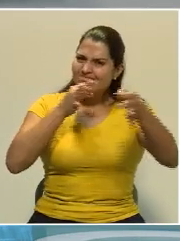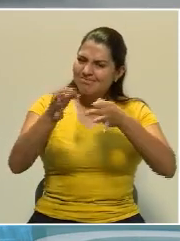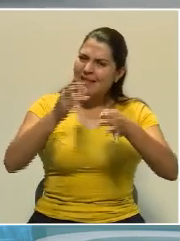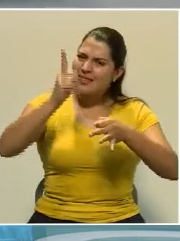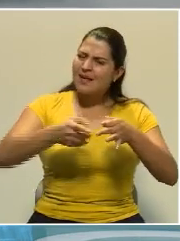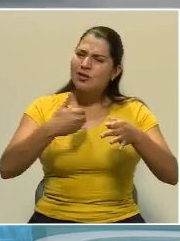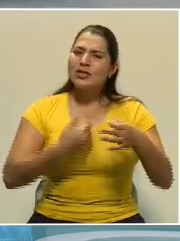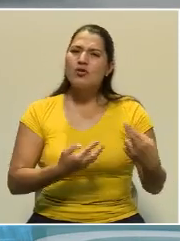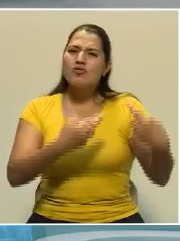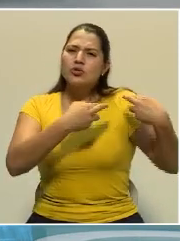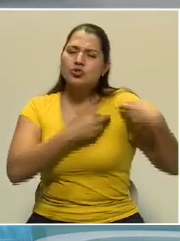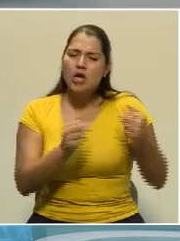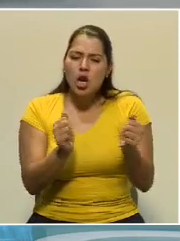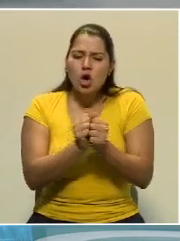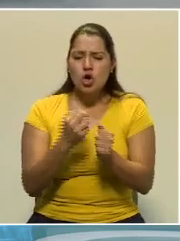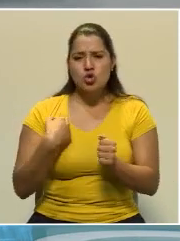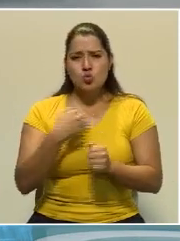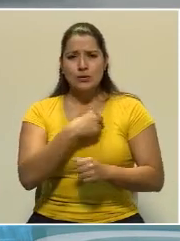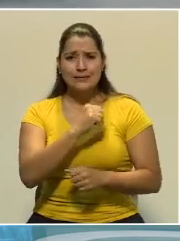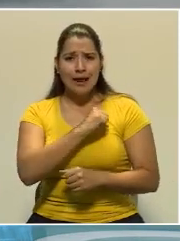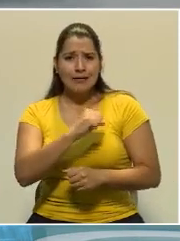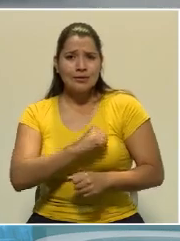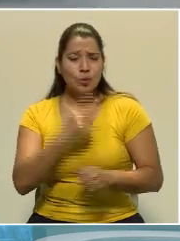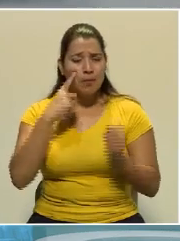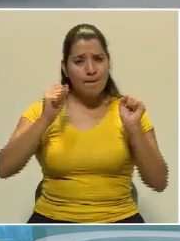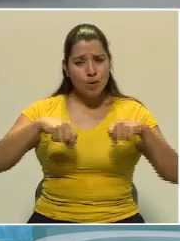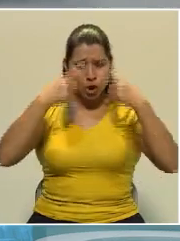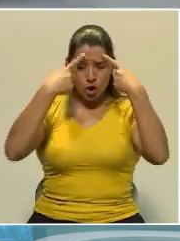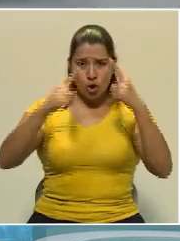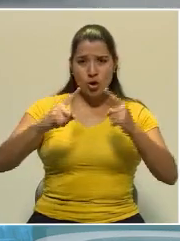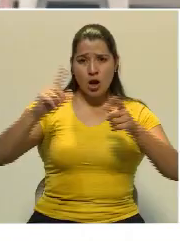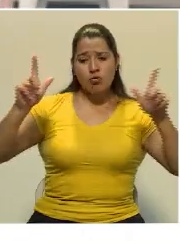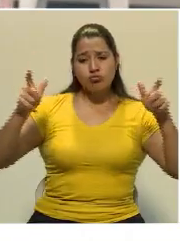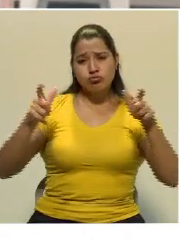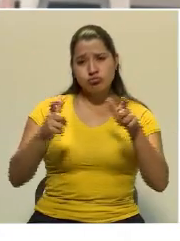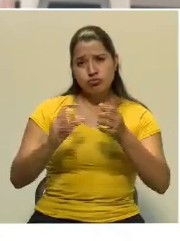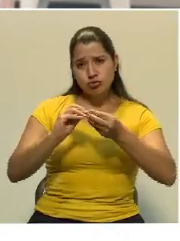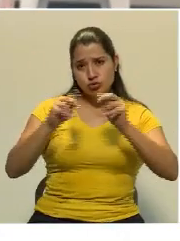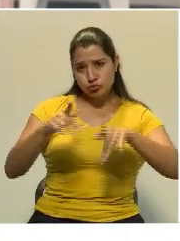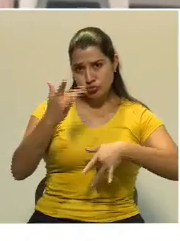con nuestras acciones para bajar la curva de casos.